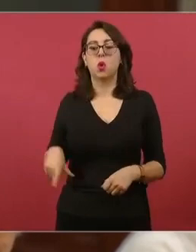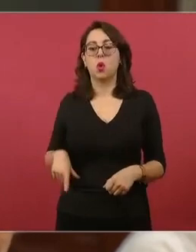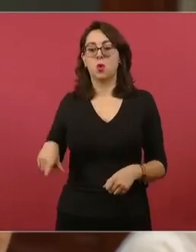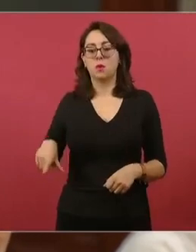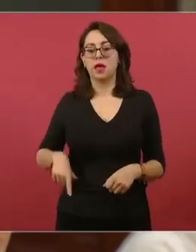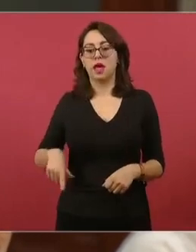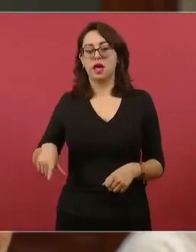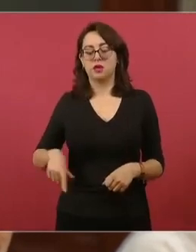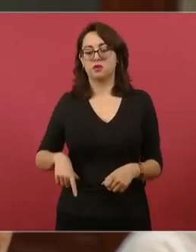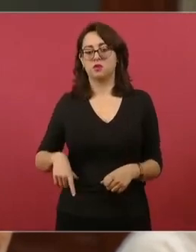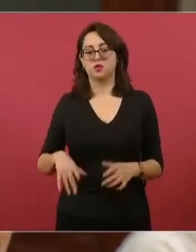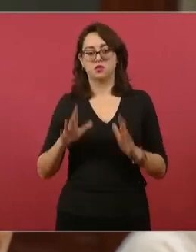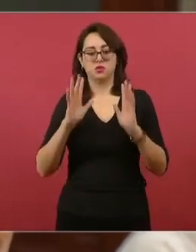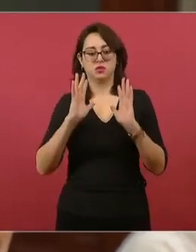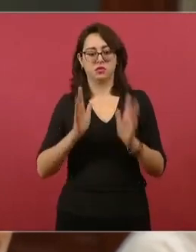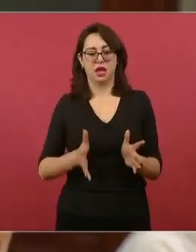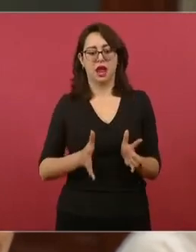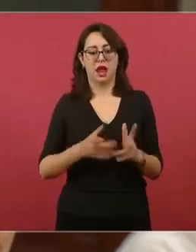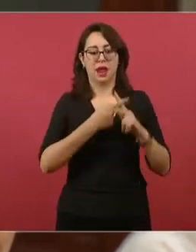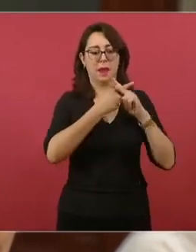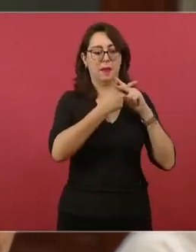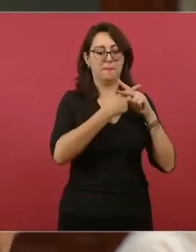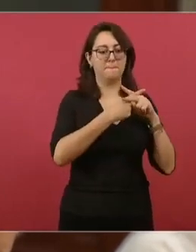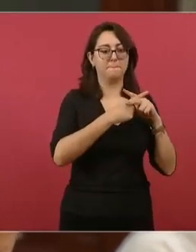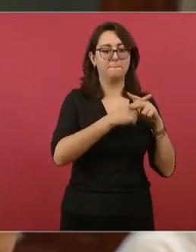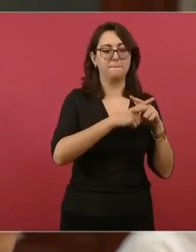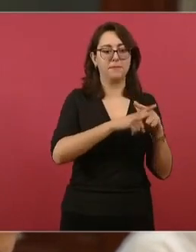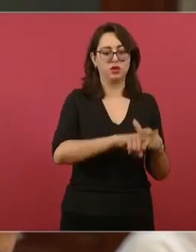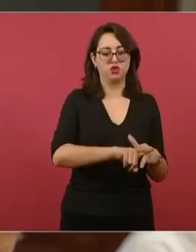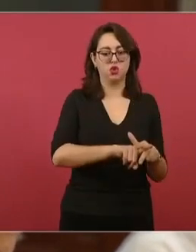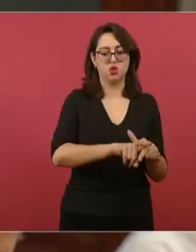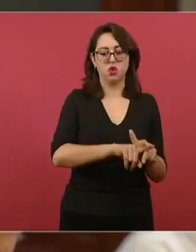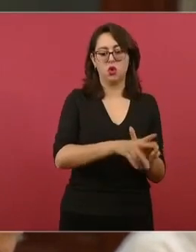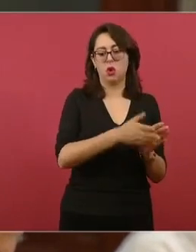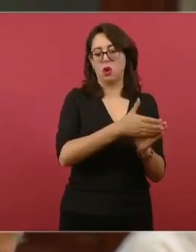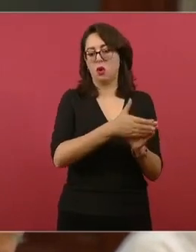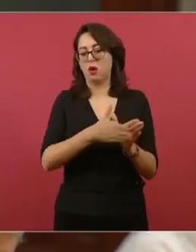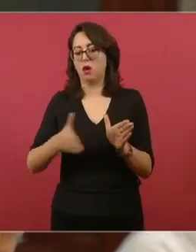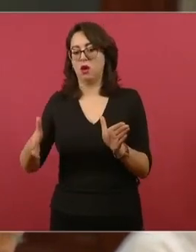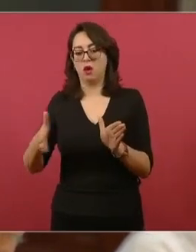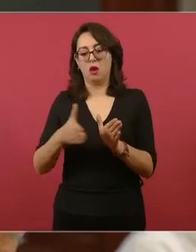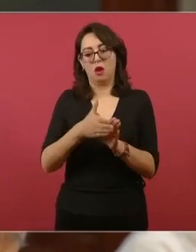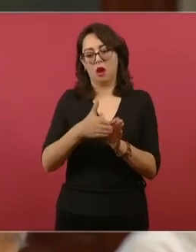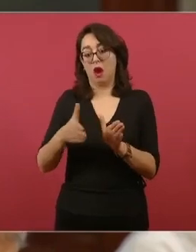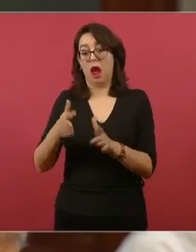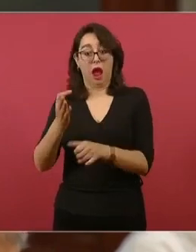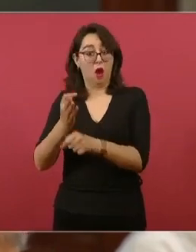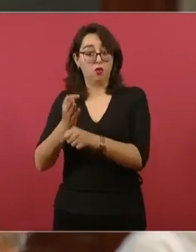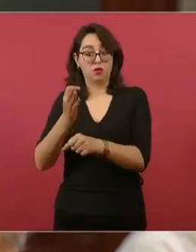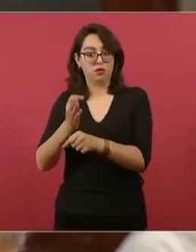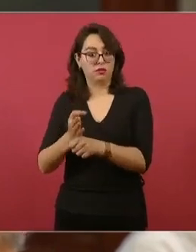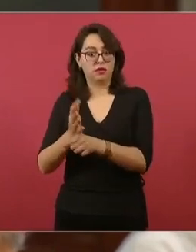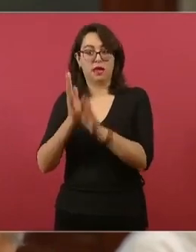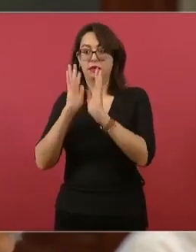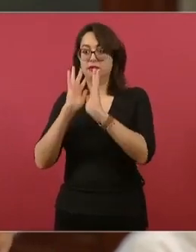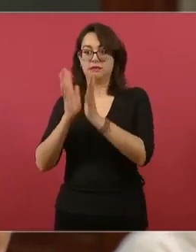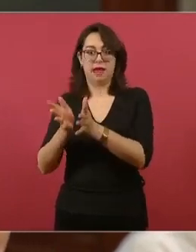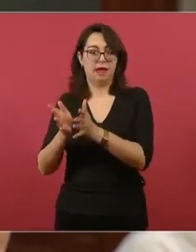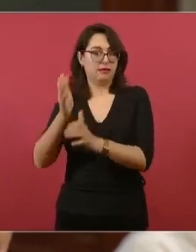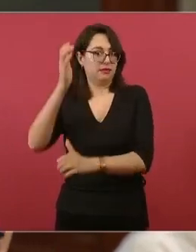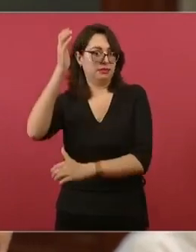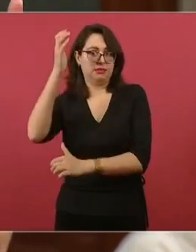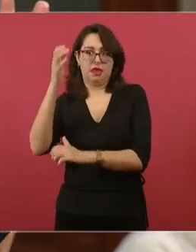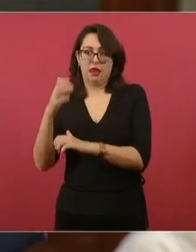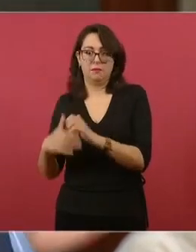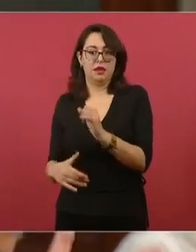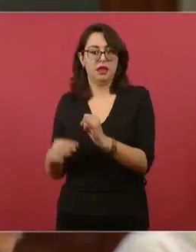la consolidación del proyecto, o se podría decir la conclusión de su gobierno, preguntarle cómo calificaría usted las